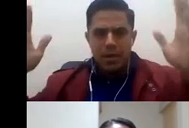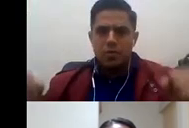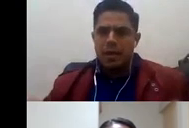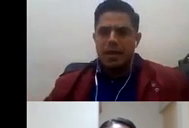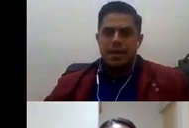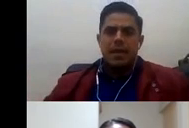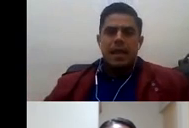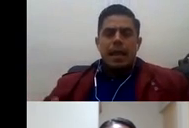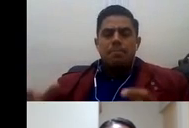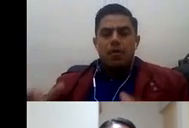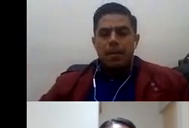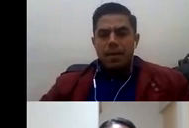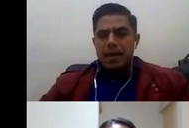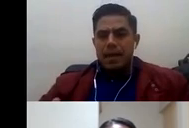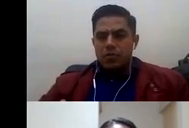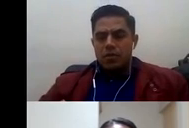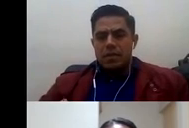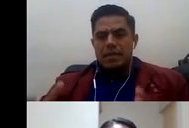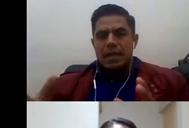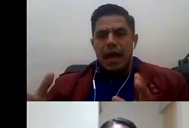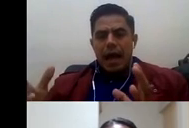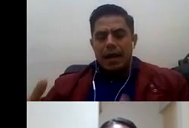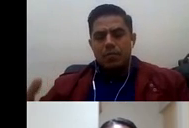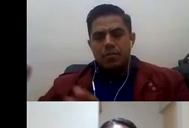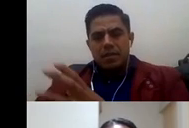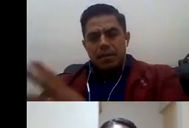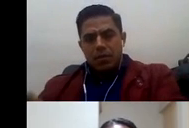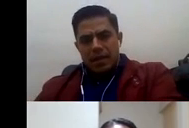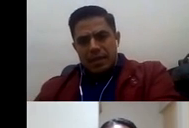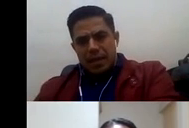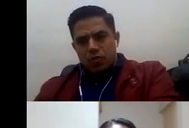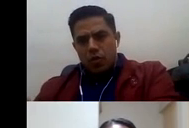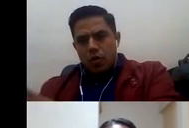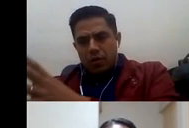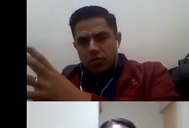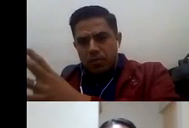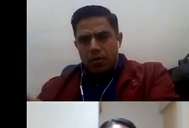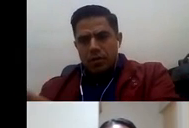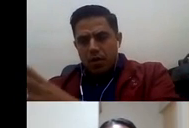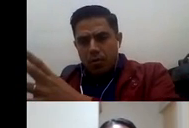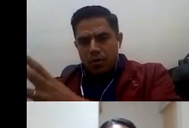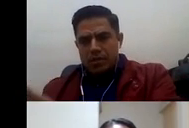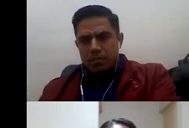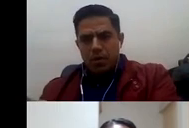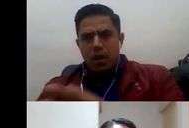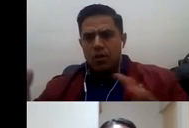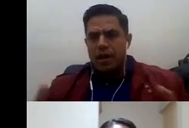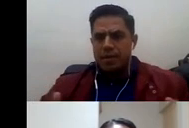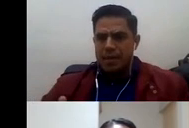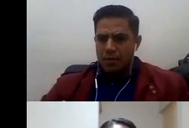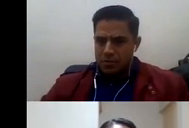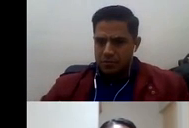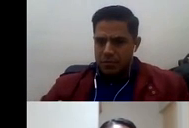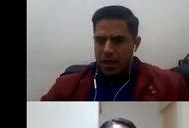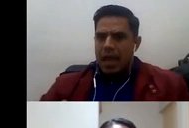idea de su banqueta. Pero ¿qué pasaría entonces si agarramos de ese manual de Sedatu lo que nos importa como municipio y lo